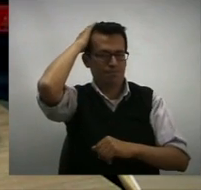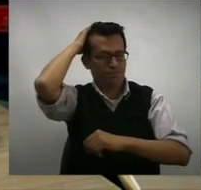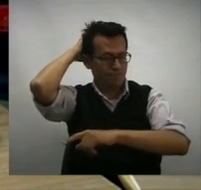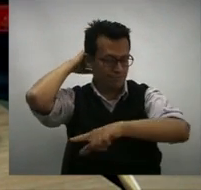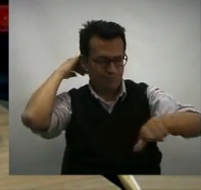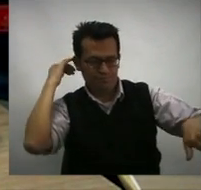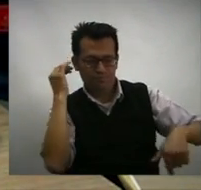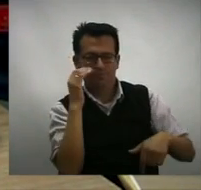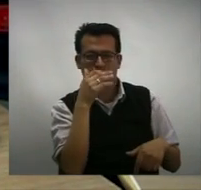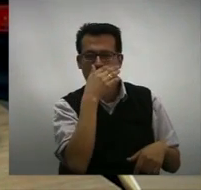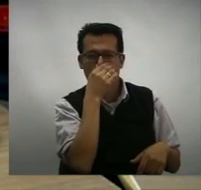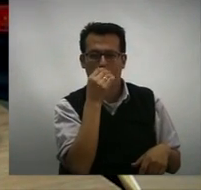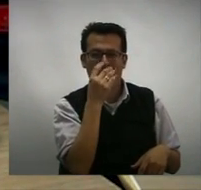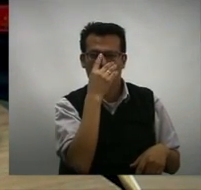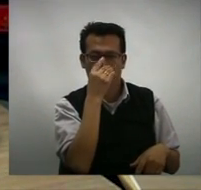en serialización,